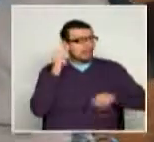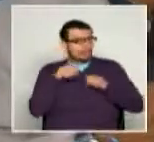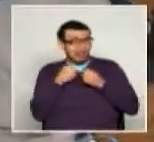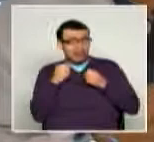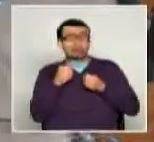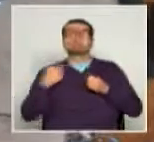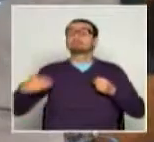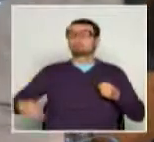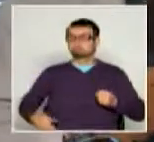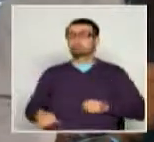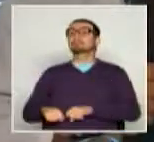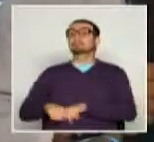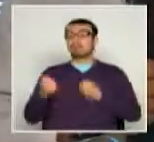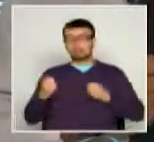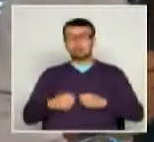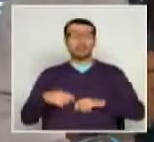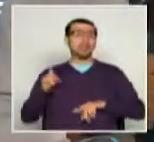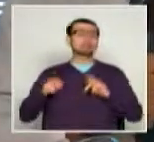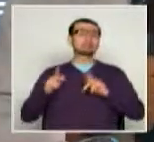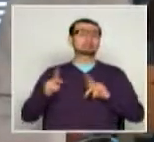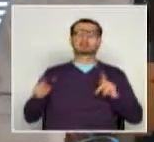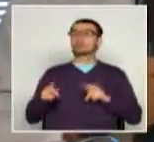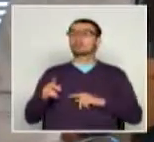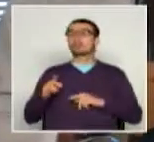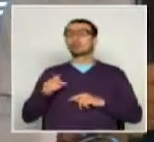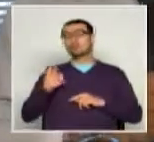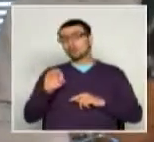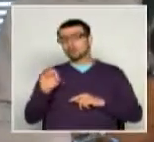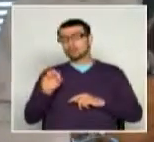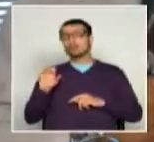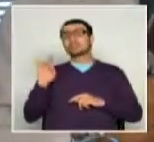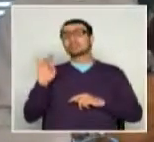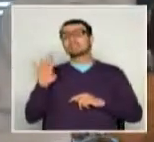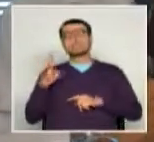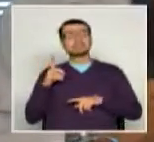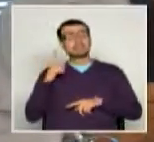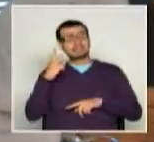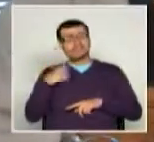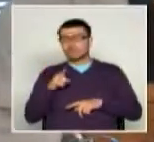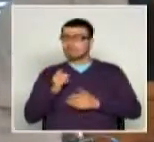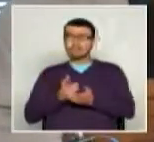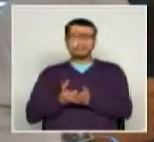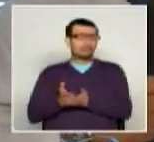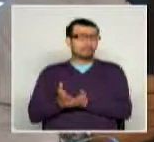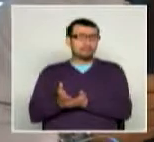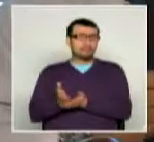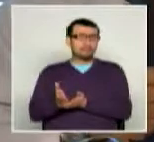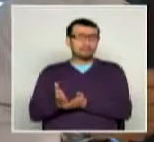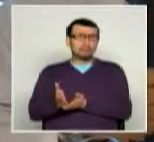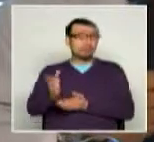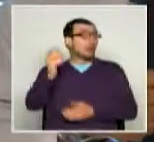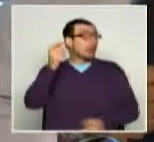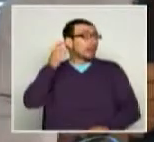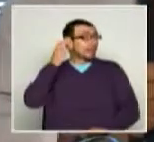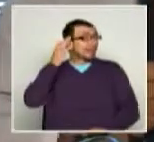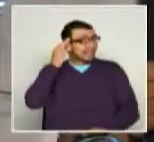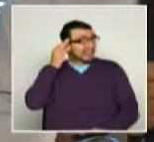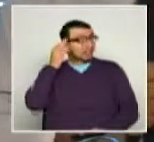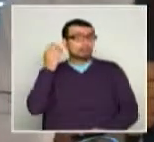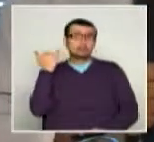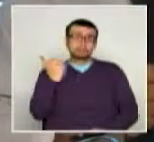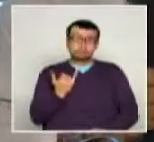ve pacientes que llevan 8 y 15 días con un balín, con un soporte energético. Yo